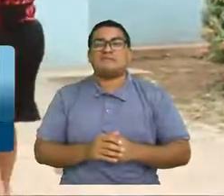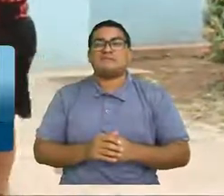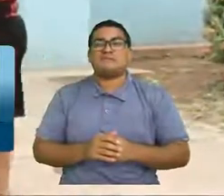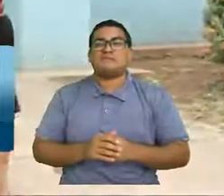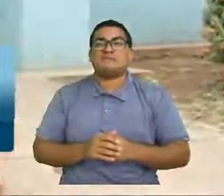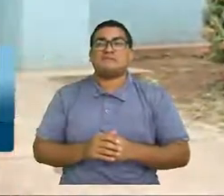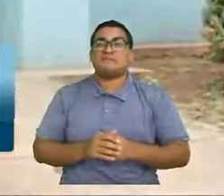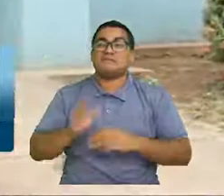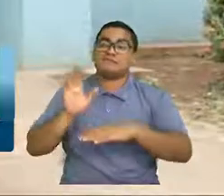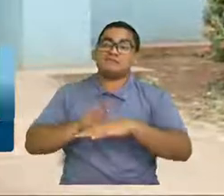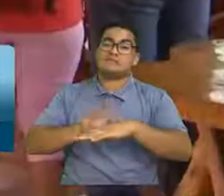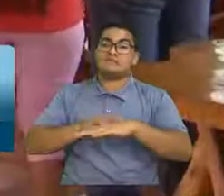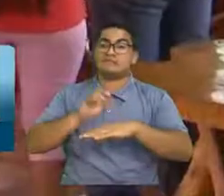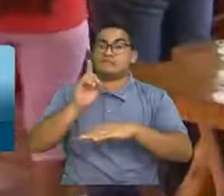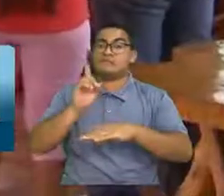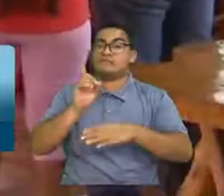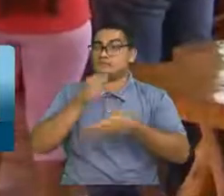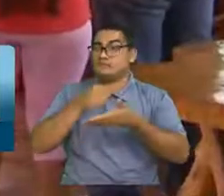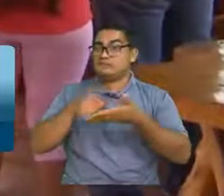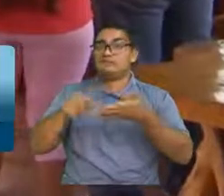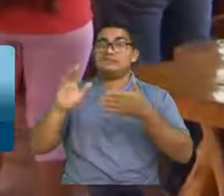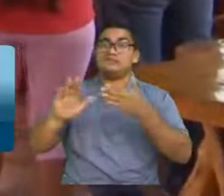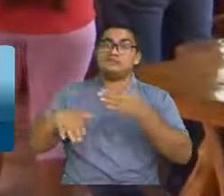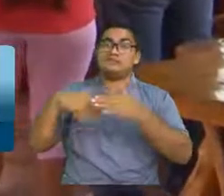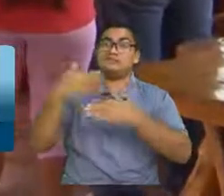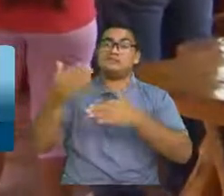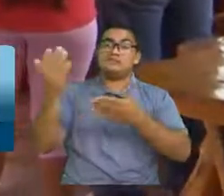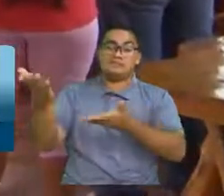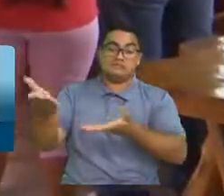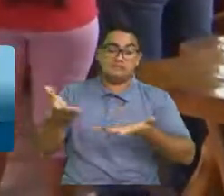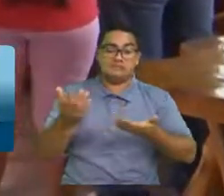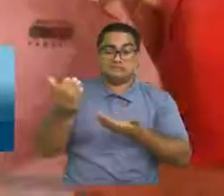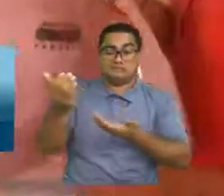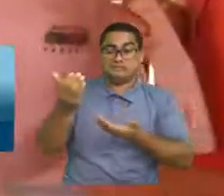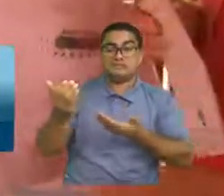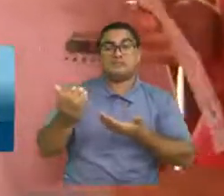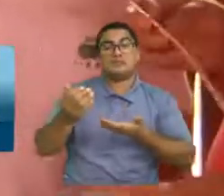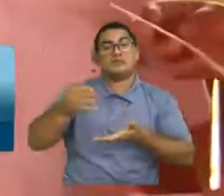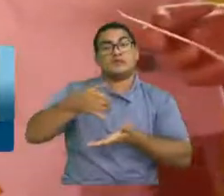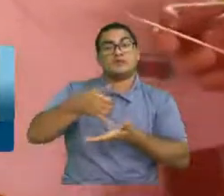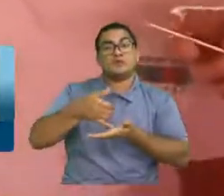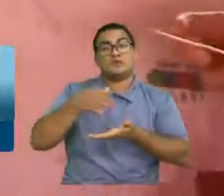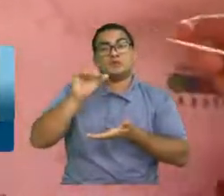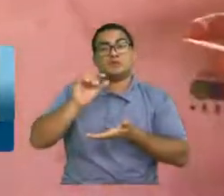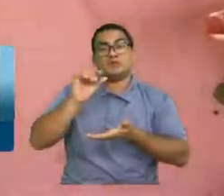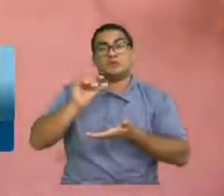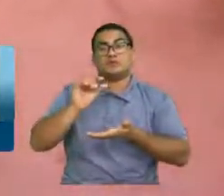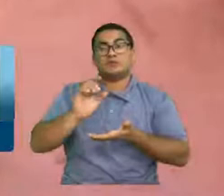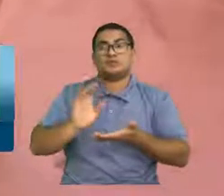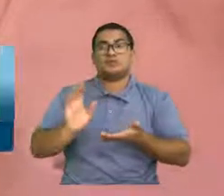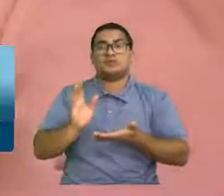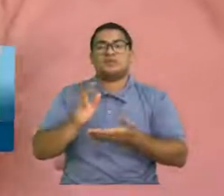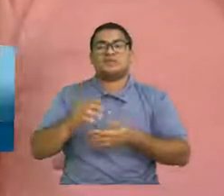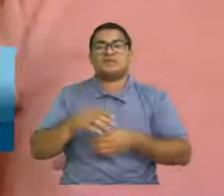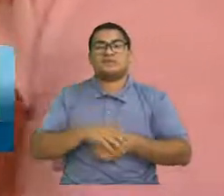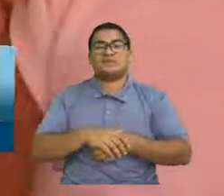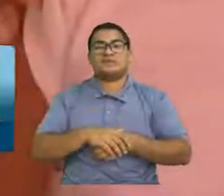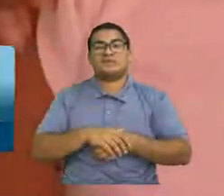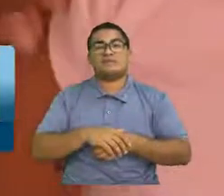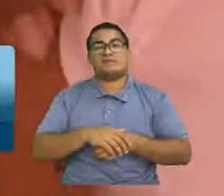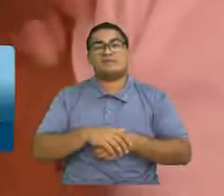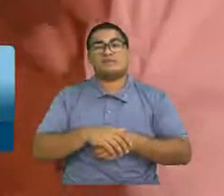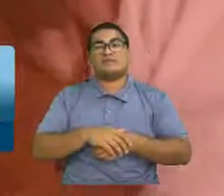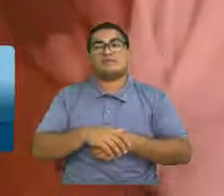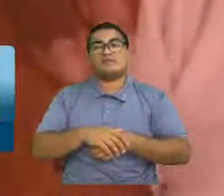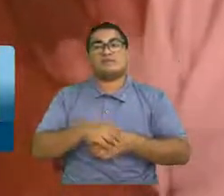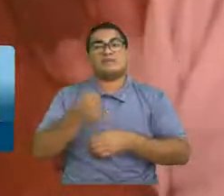una semana, si a la semana que no llega, llega igual con bajo peso, que es menor de 2200 gramos, entonces la